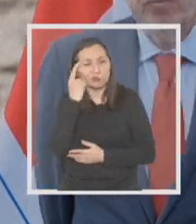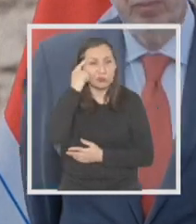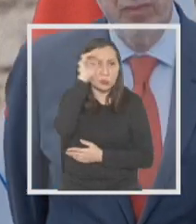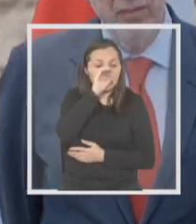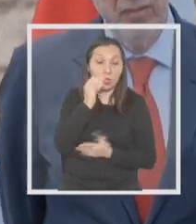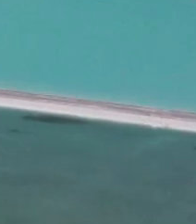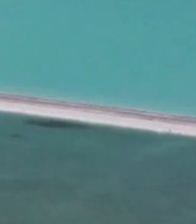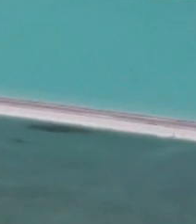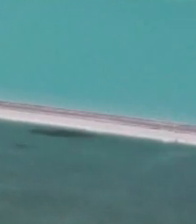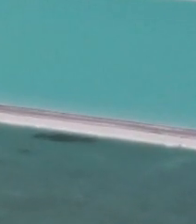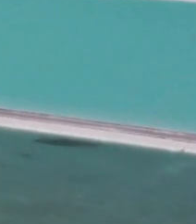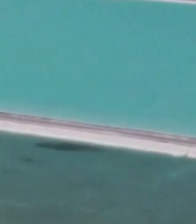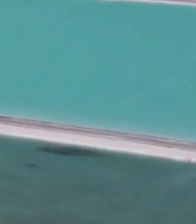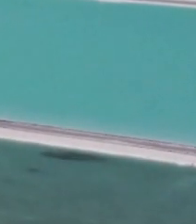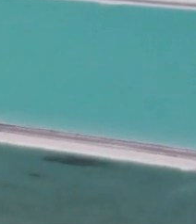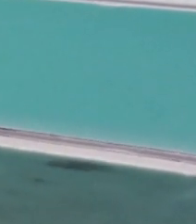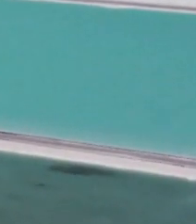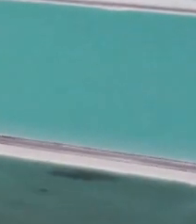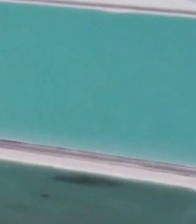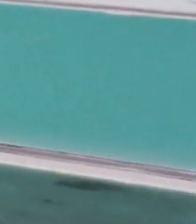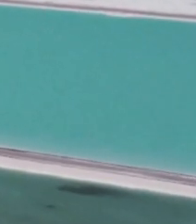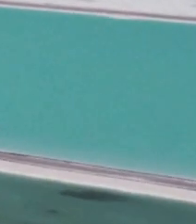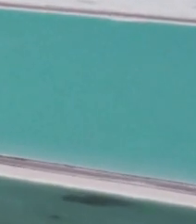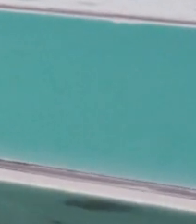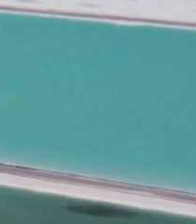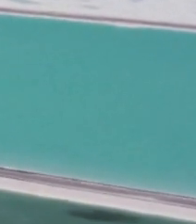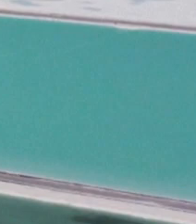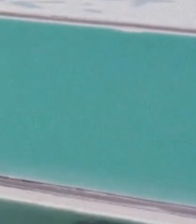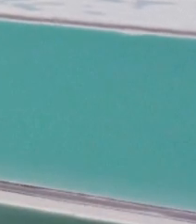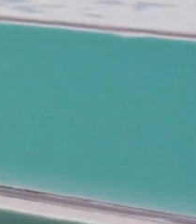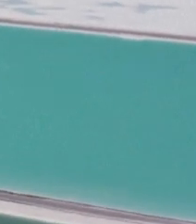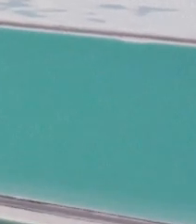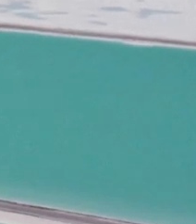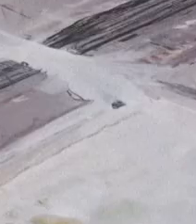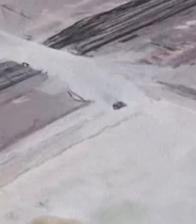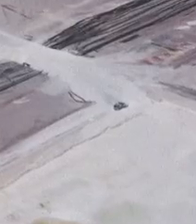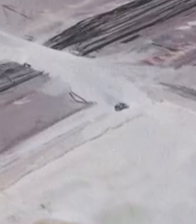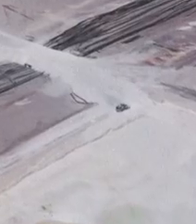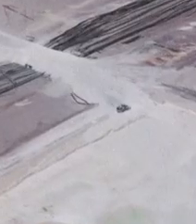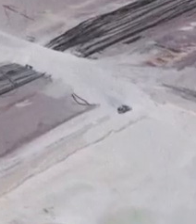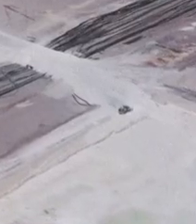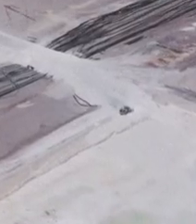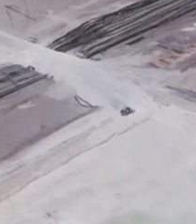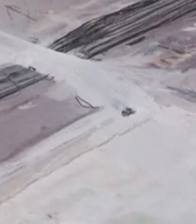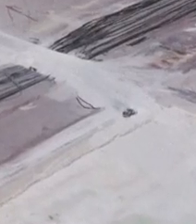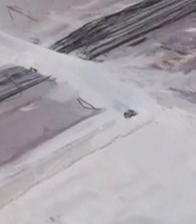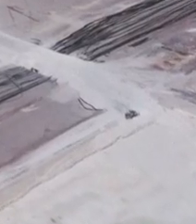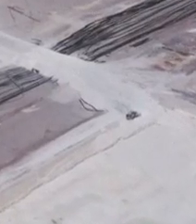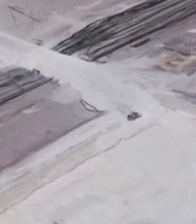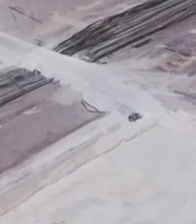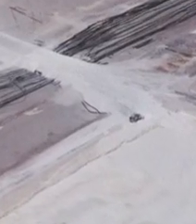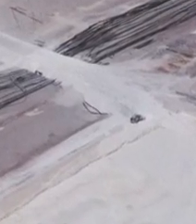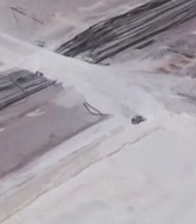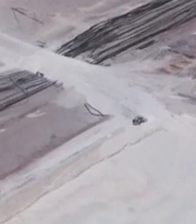eléctricos la noche del jueves anunció un plan estratégico de explotación de litio que le entrega un rol mayoritario al Estado